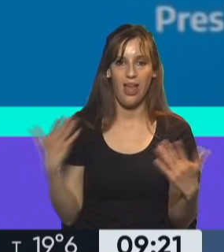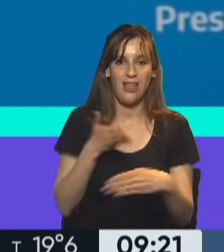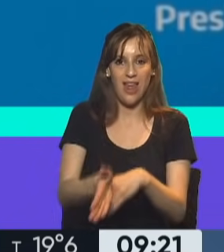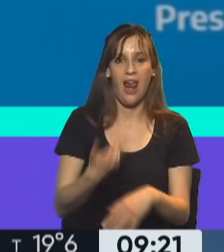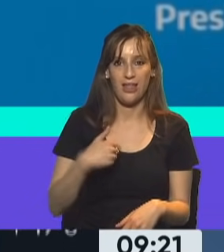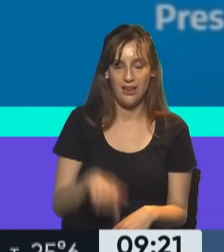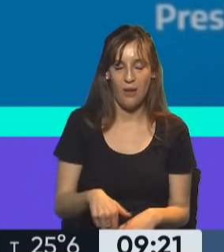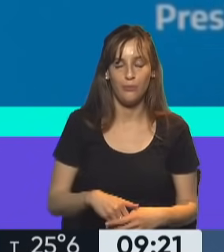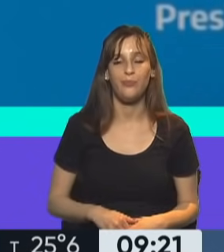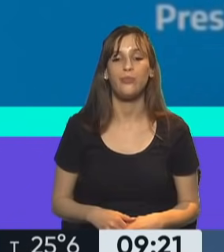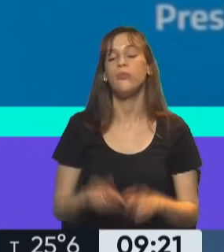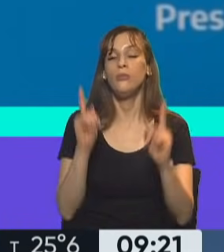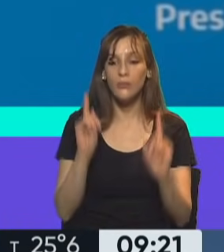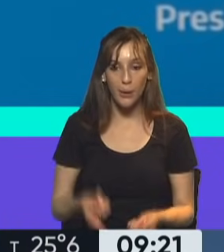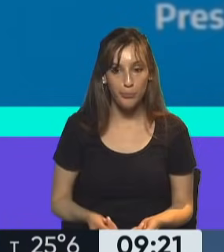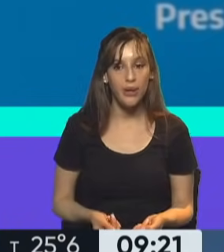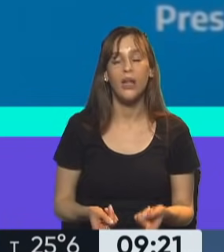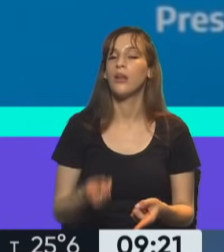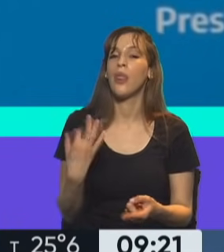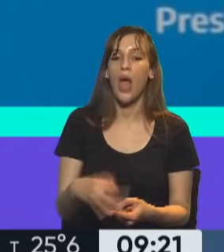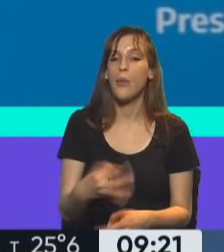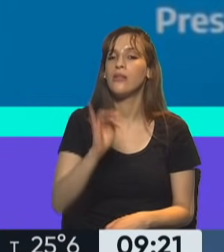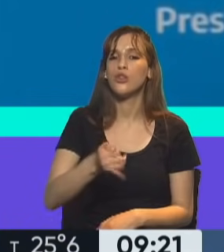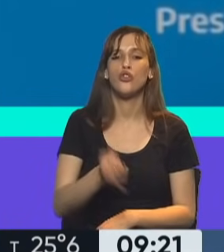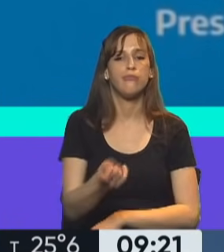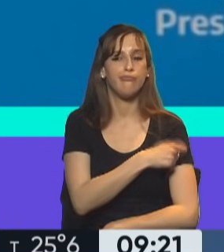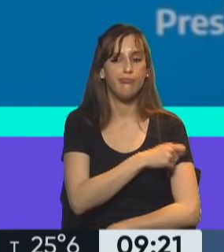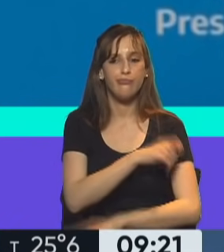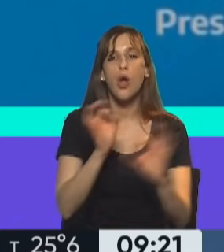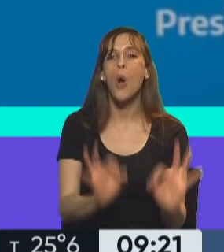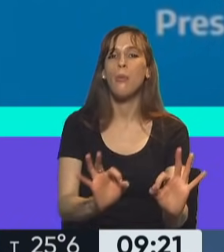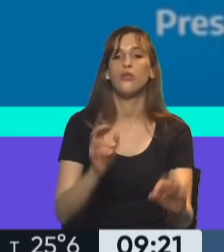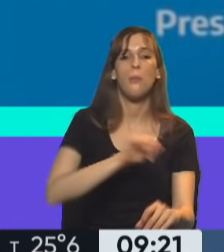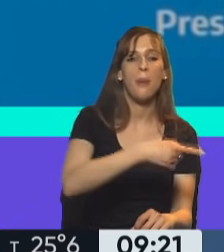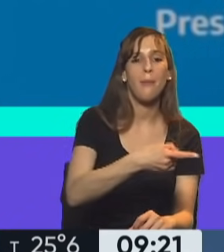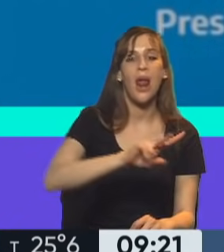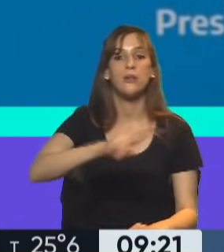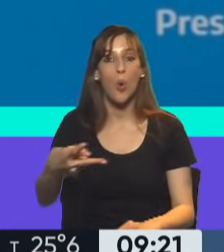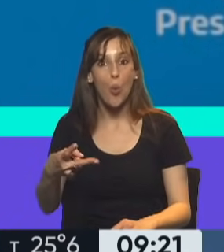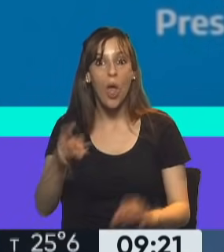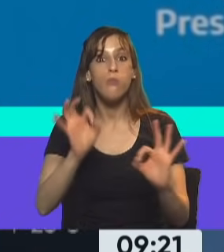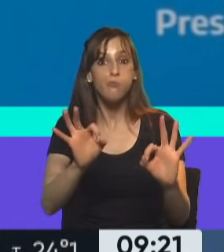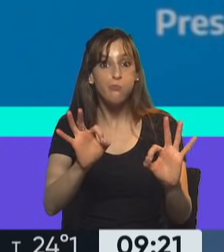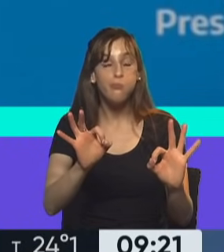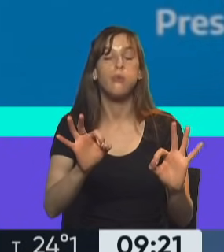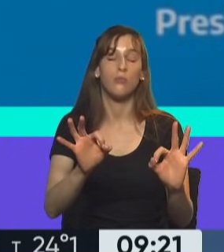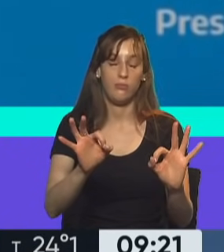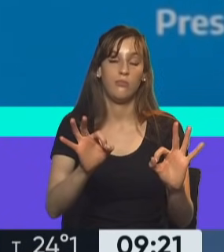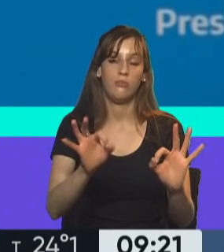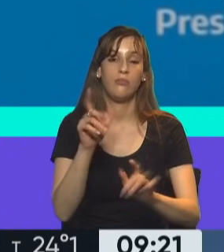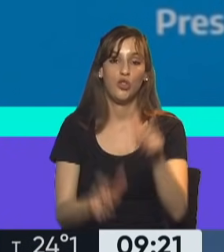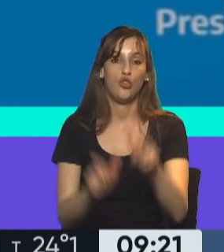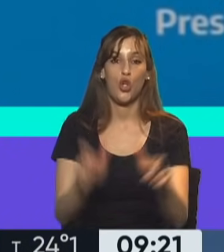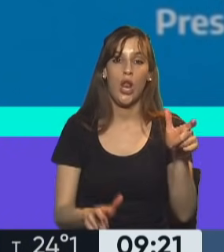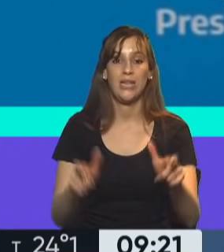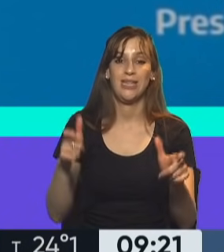viajar y el esquema completo de vacunación son requerimientos para los mayores que estén viniendo a